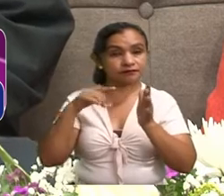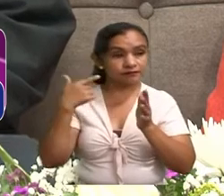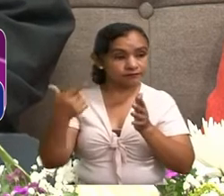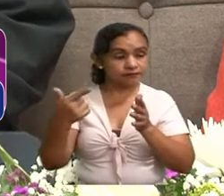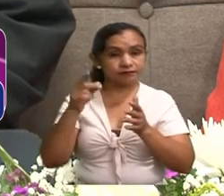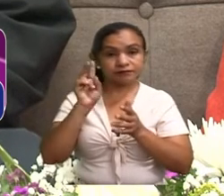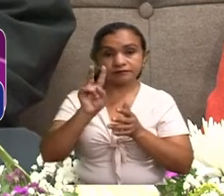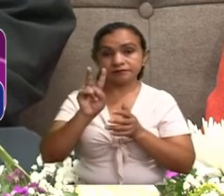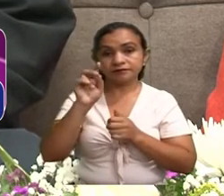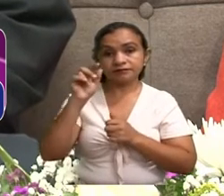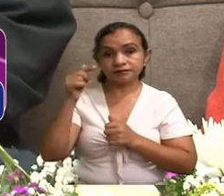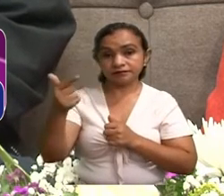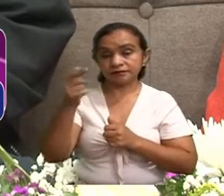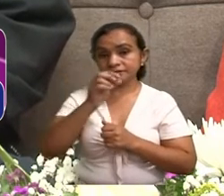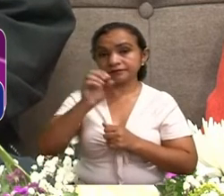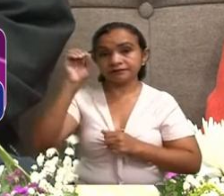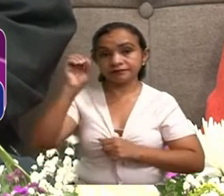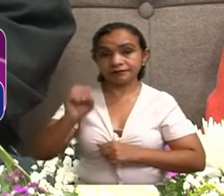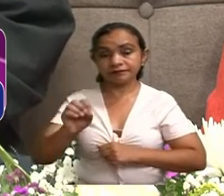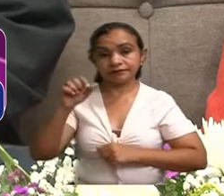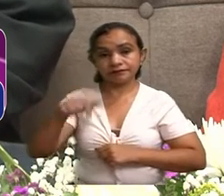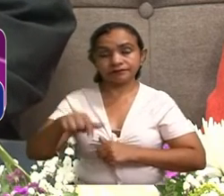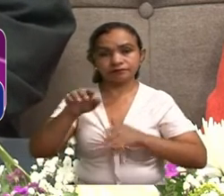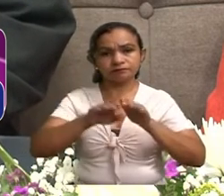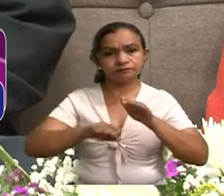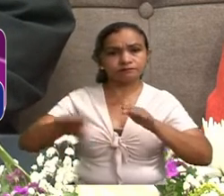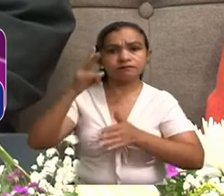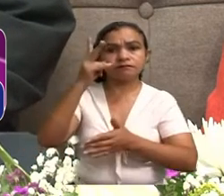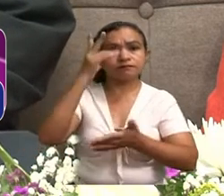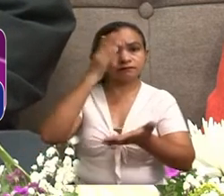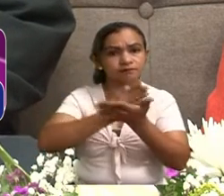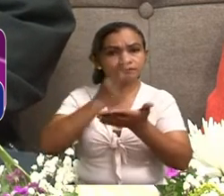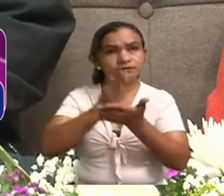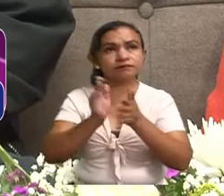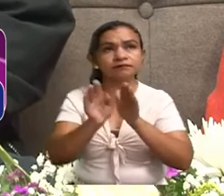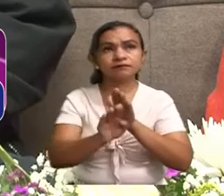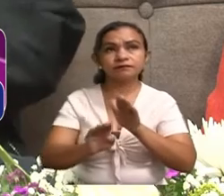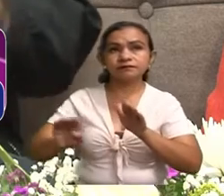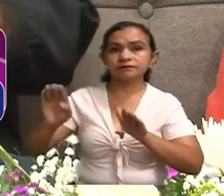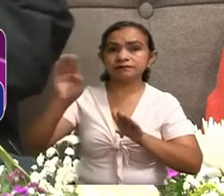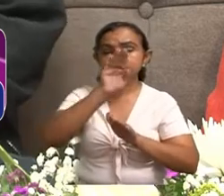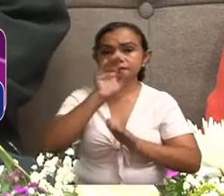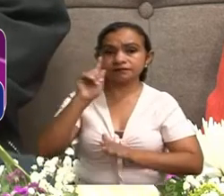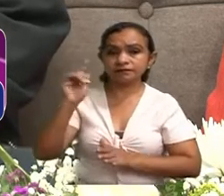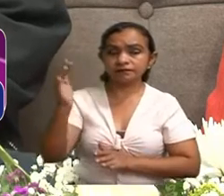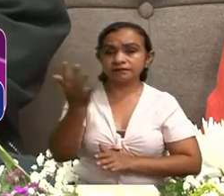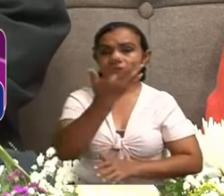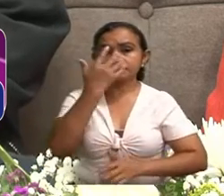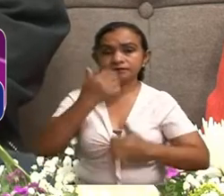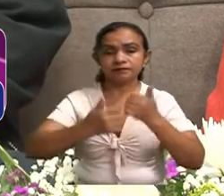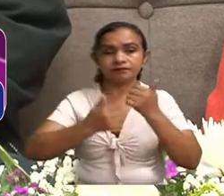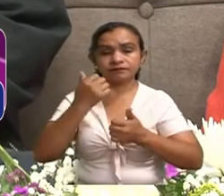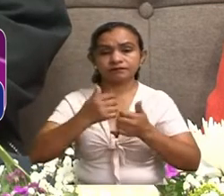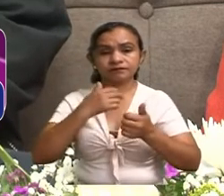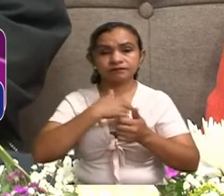el 27%, hoy la duplicamos. Hoy en día, aún con todas las dificultades que se han